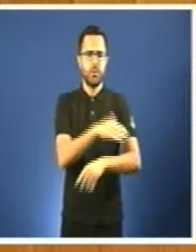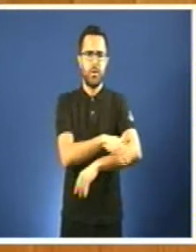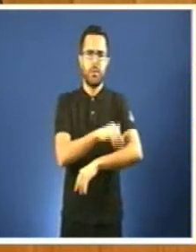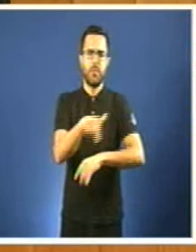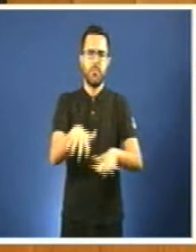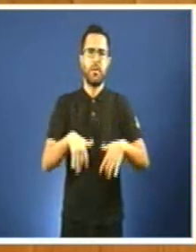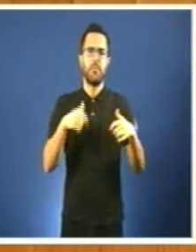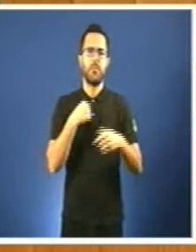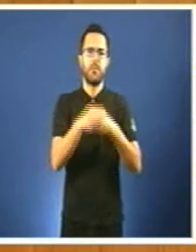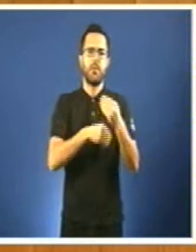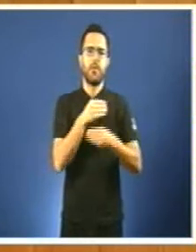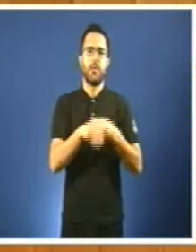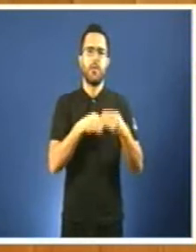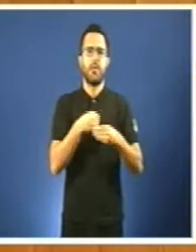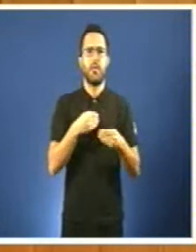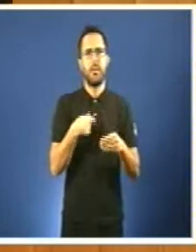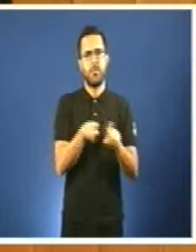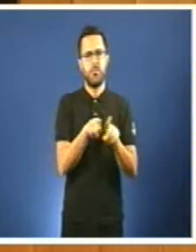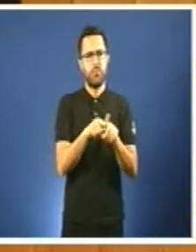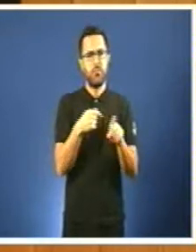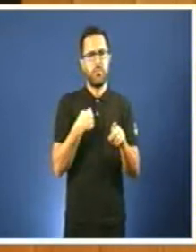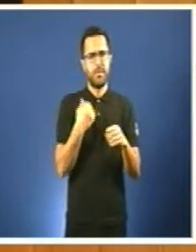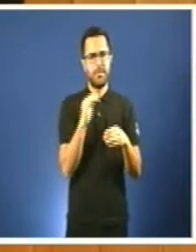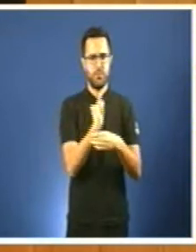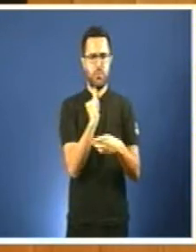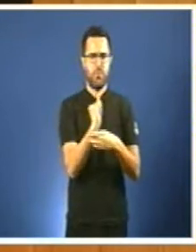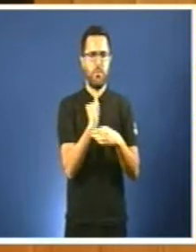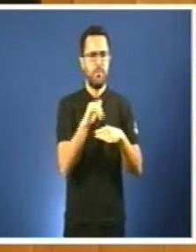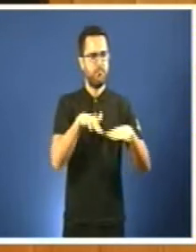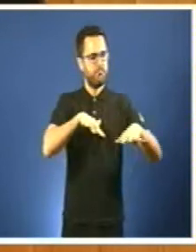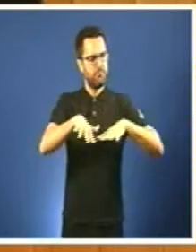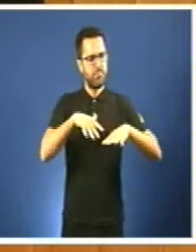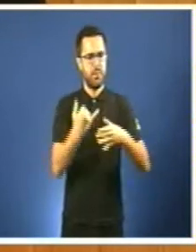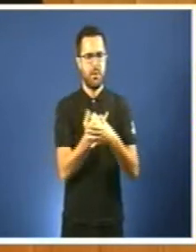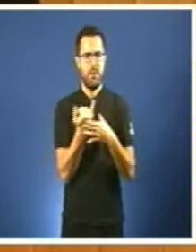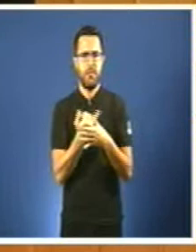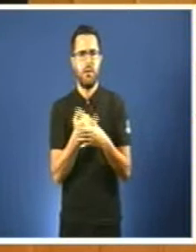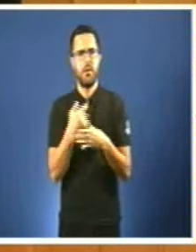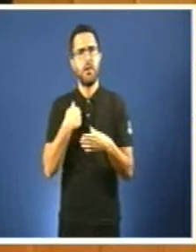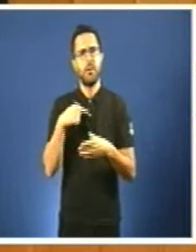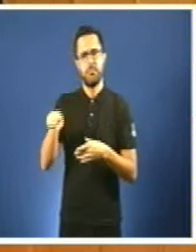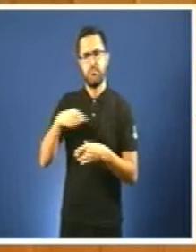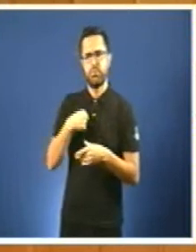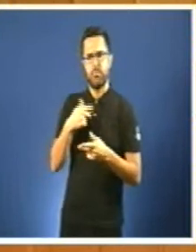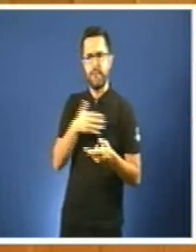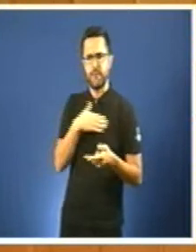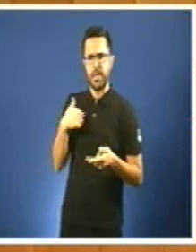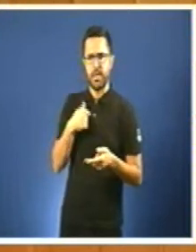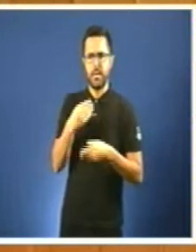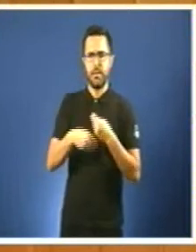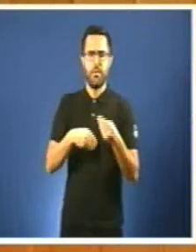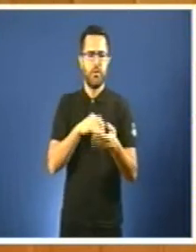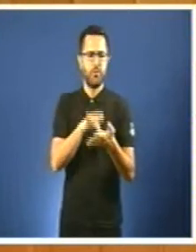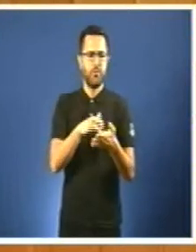institución máis áxil, democrática e participativa? Está disposto tamén a que se celebren consultas populares? Sí ou non, señor